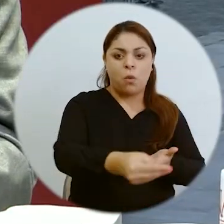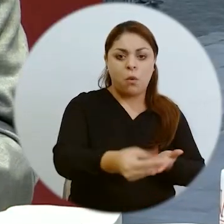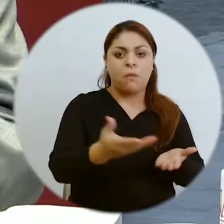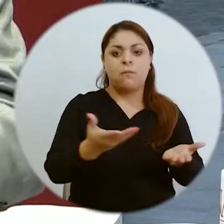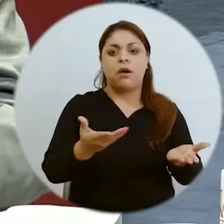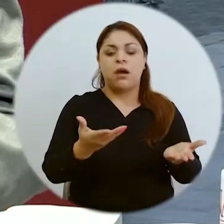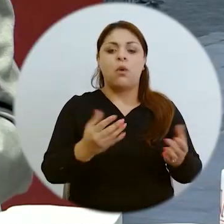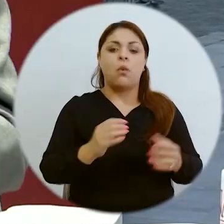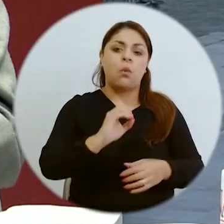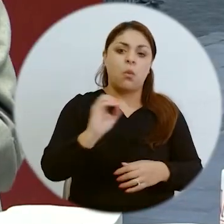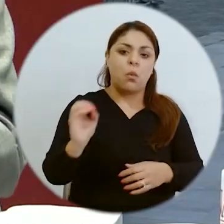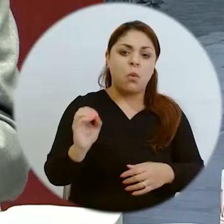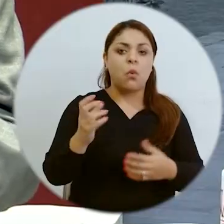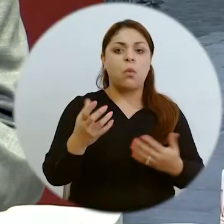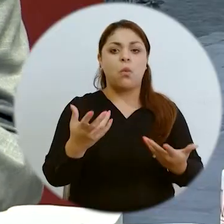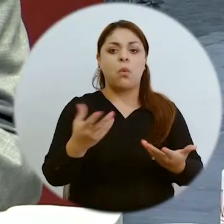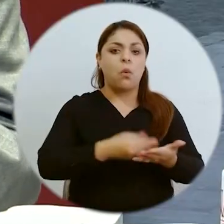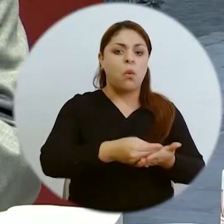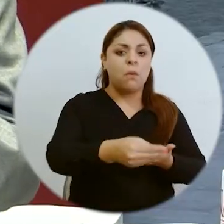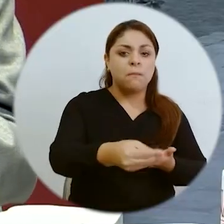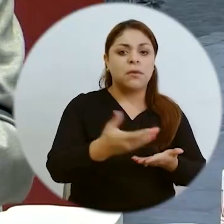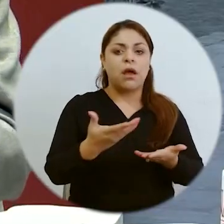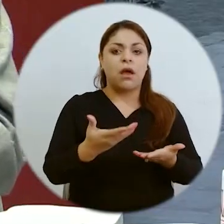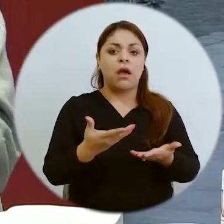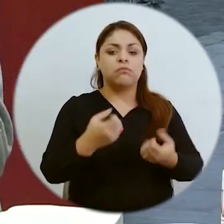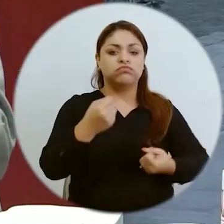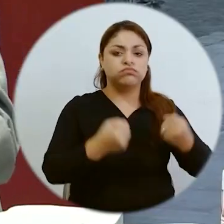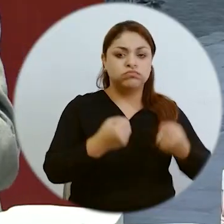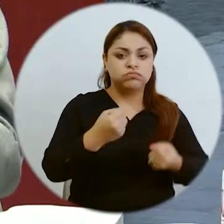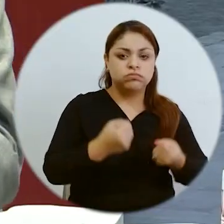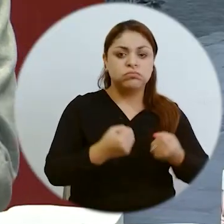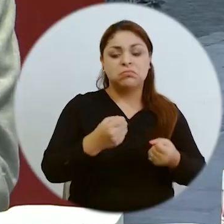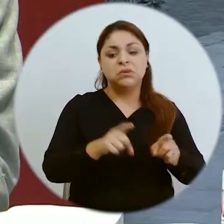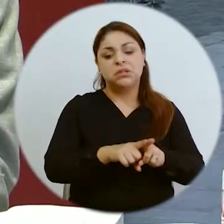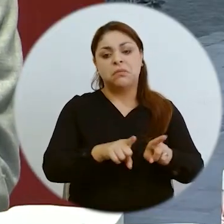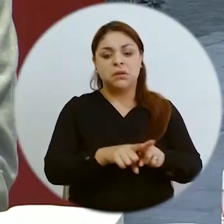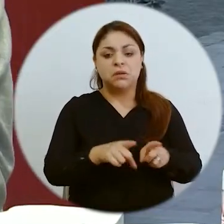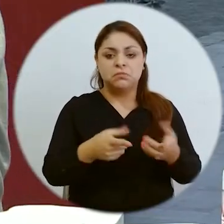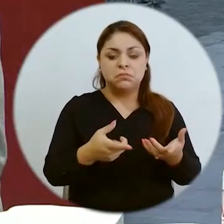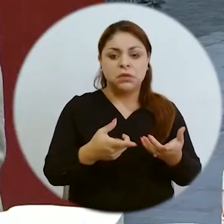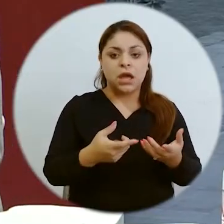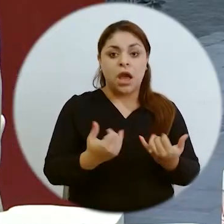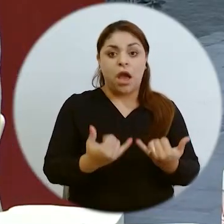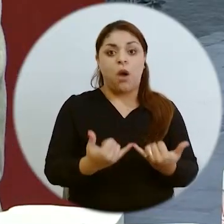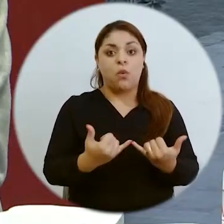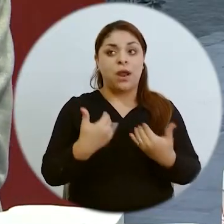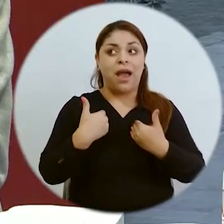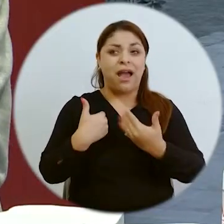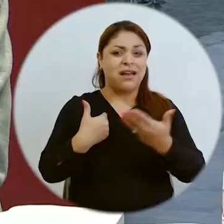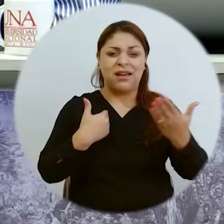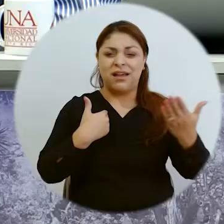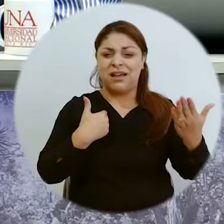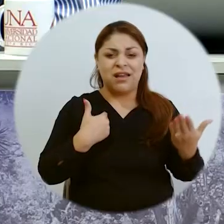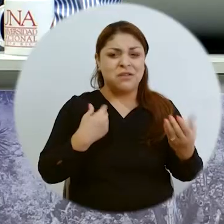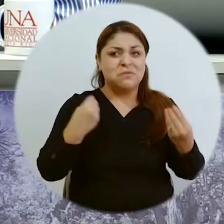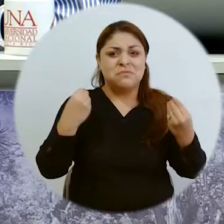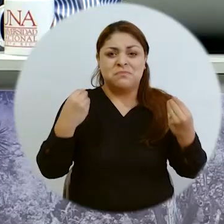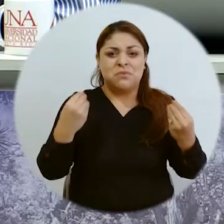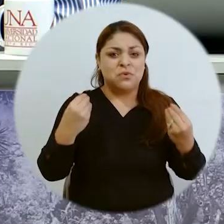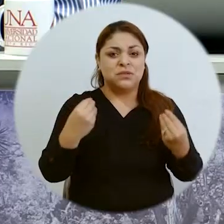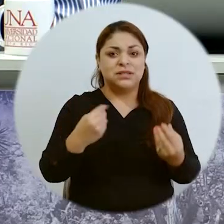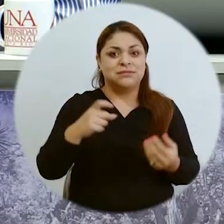de una casa, compra de un vehículo también. Hoy por hoy se ha convertido en